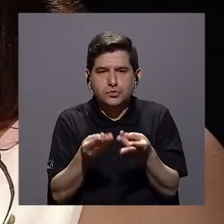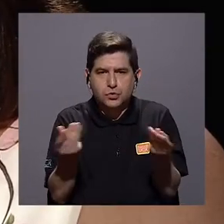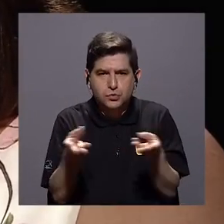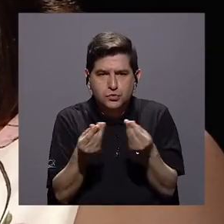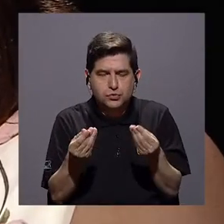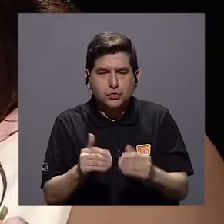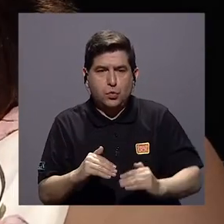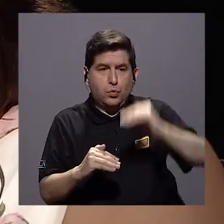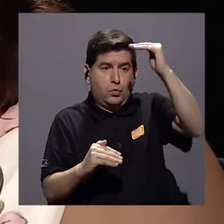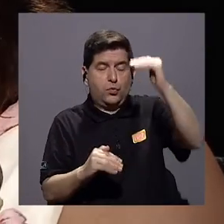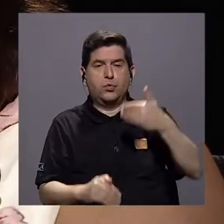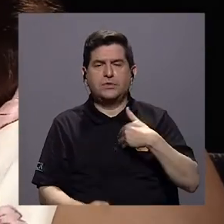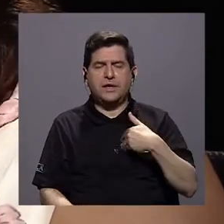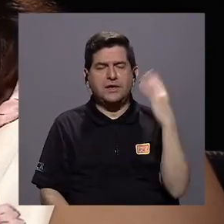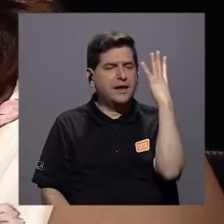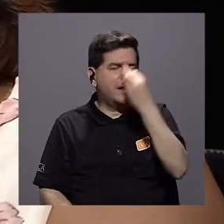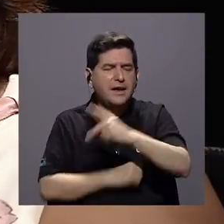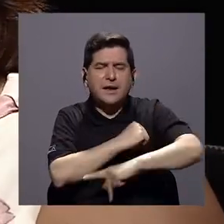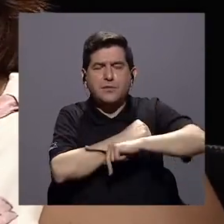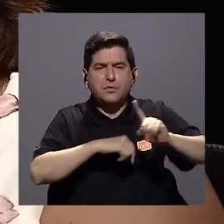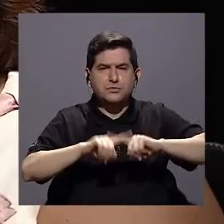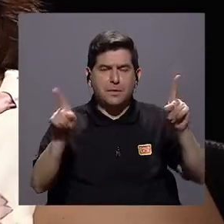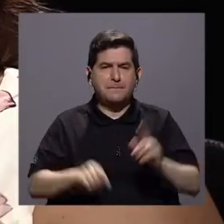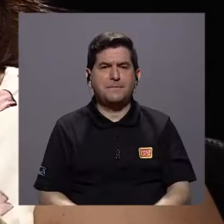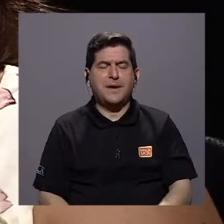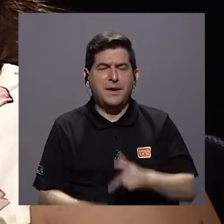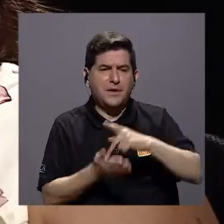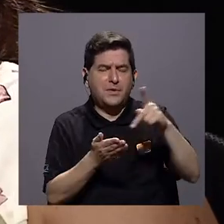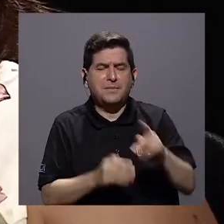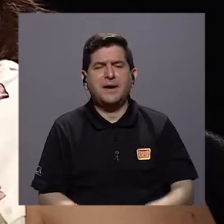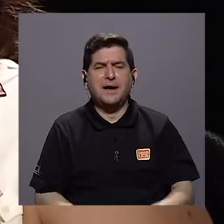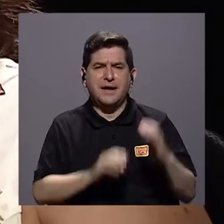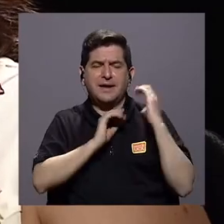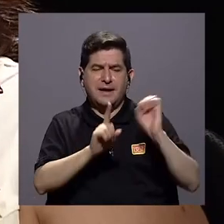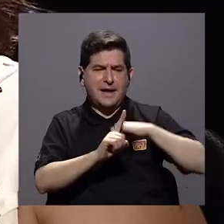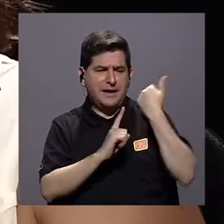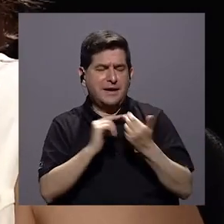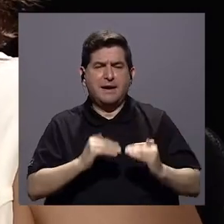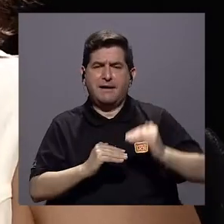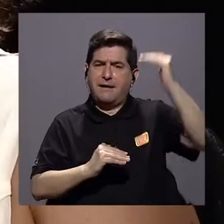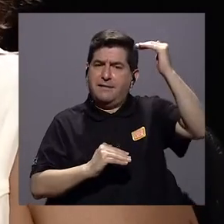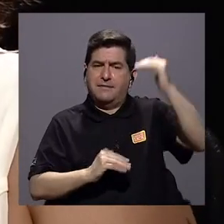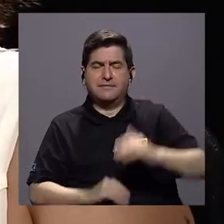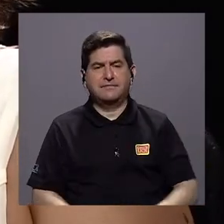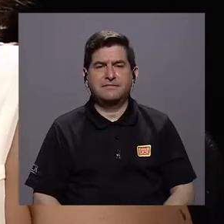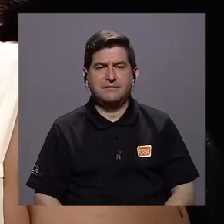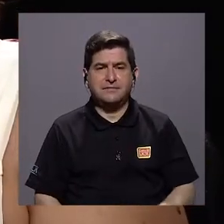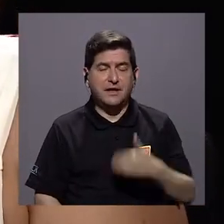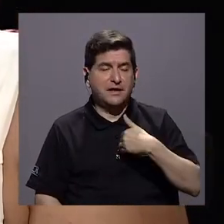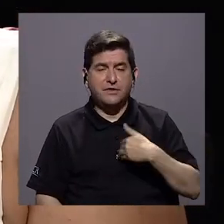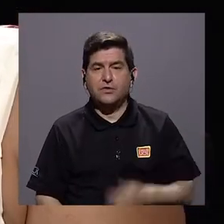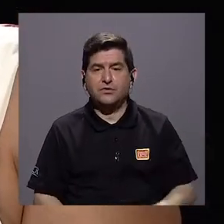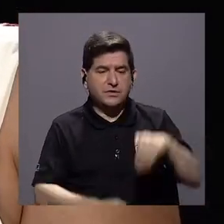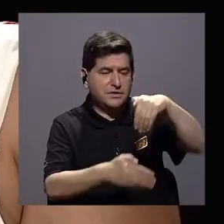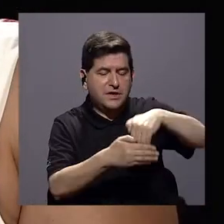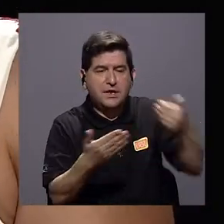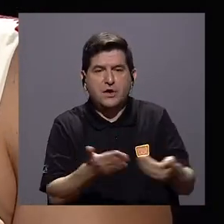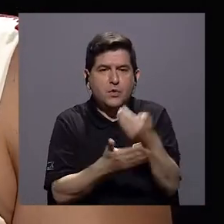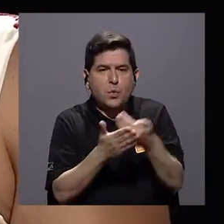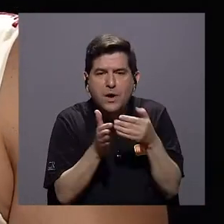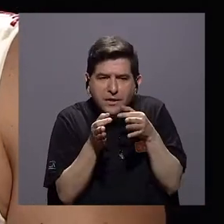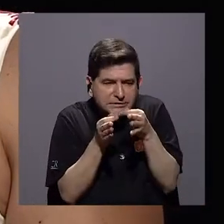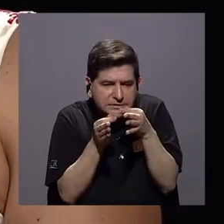sumamente altos. Tenemos un hermoso país, pero pagamos cargas sociales sumamente altas, no hay inscripción de